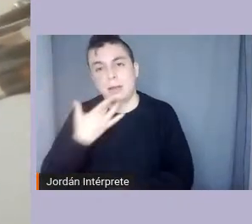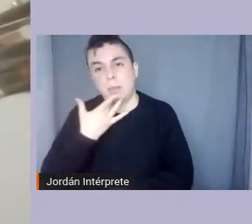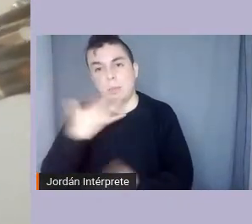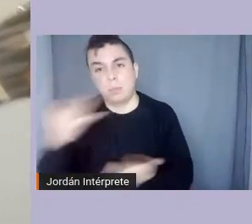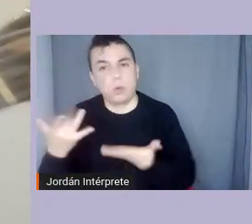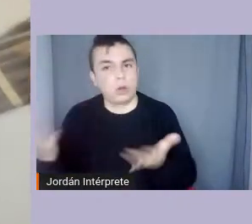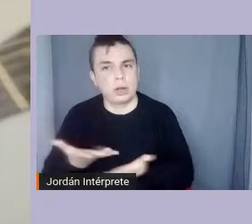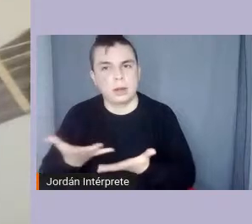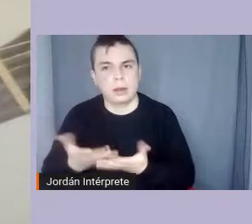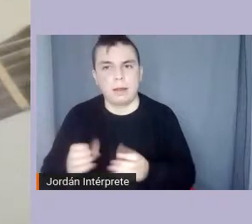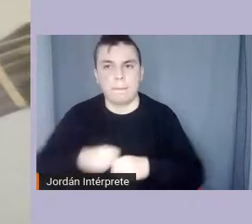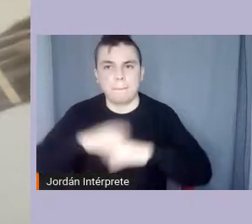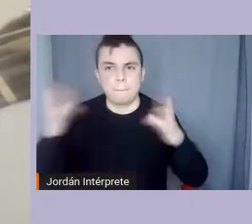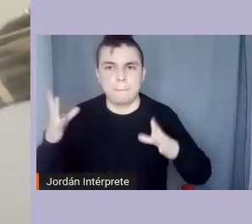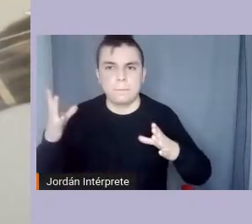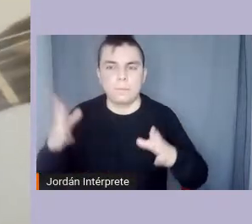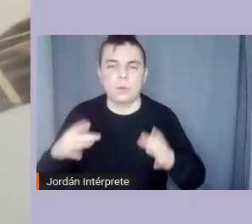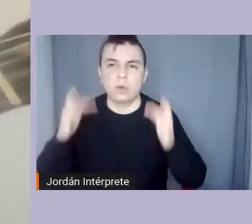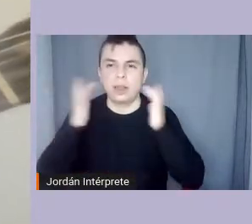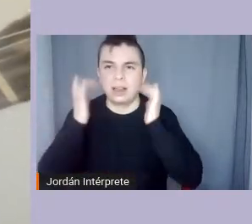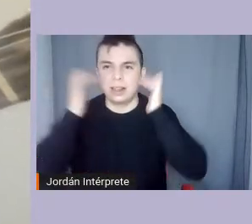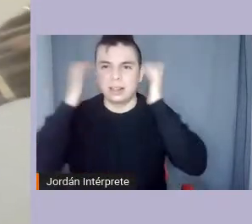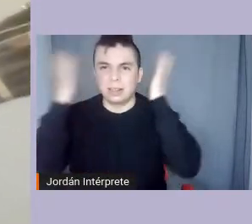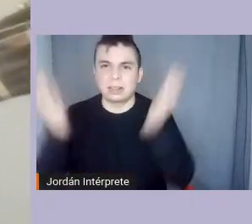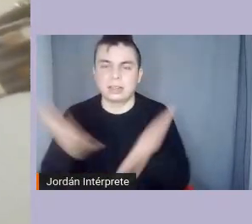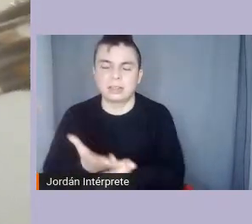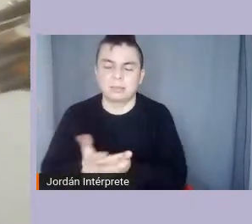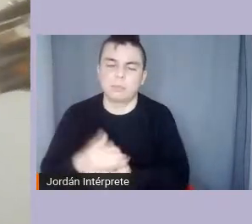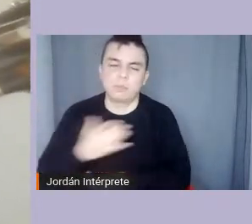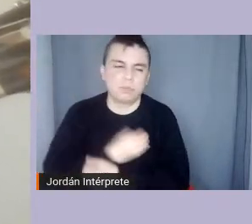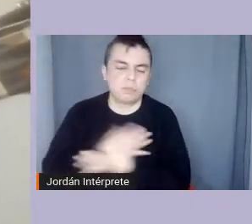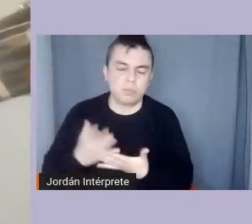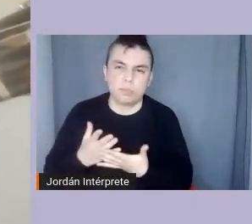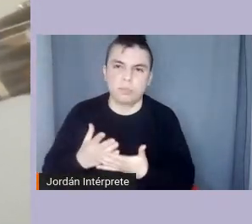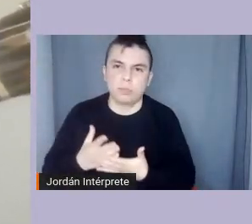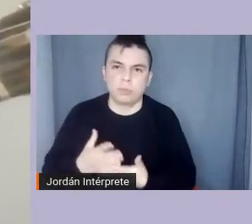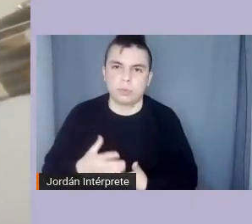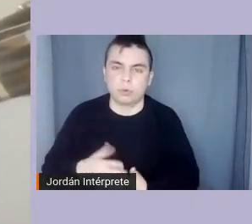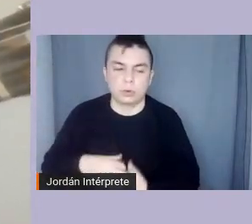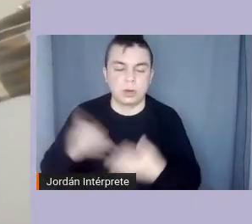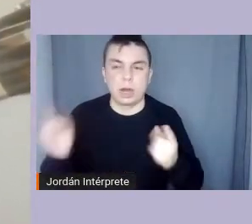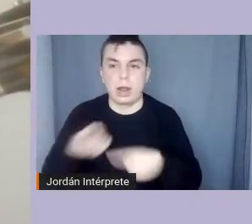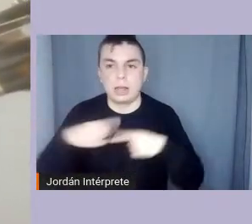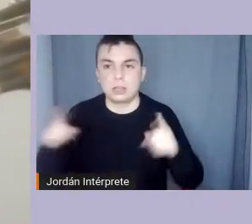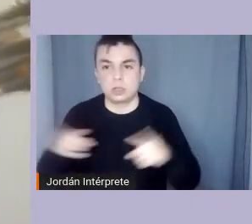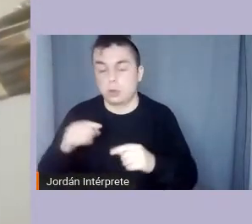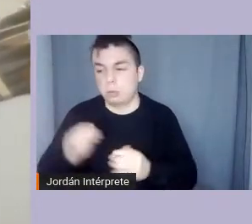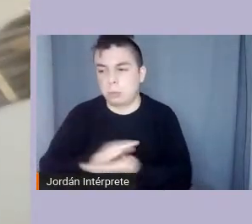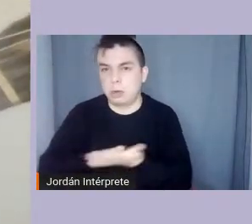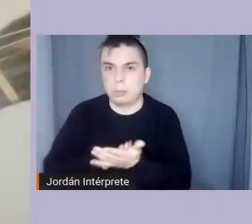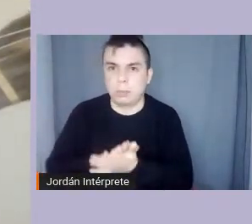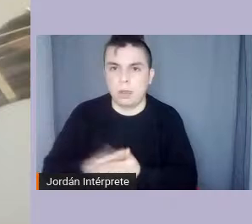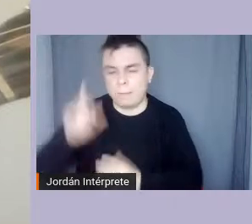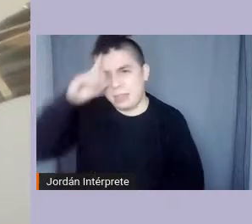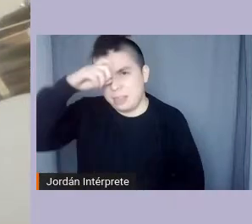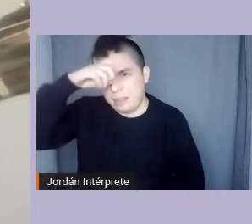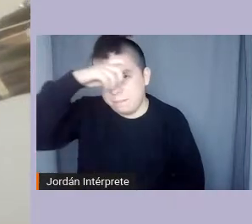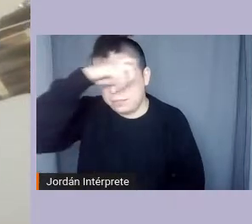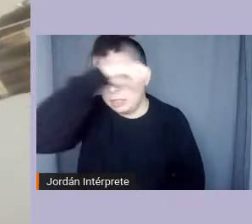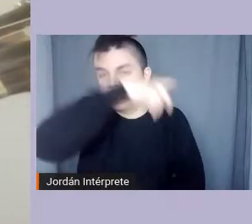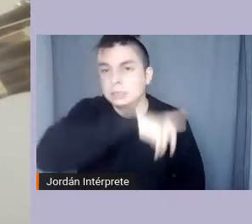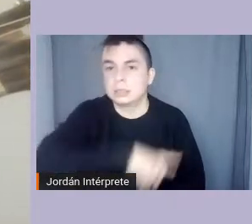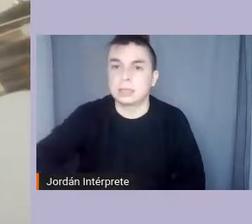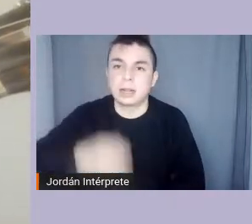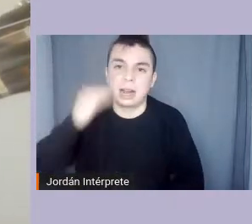alegre, muy optimista y es una canción que, a pesar de que es un poquito más difícil, a los niños y a